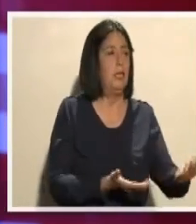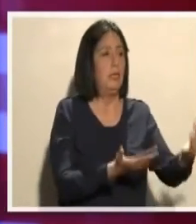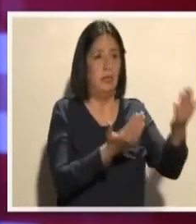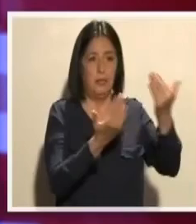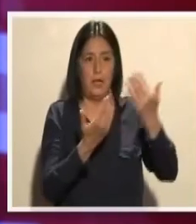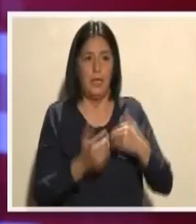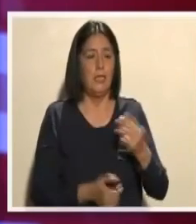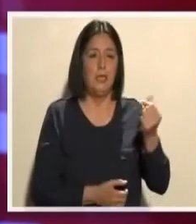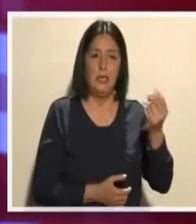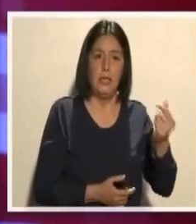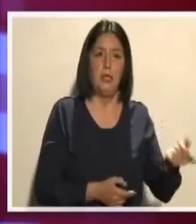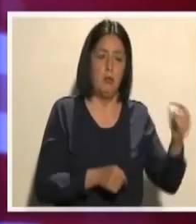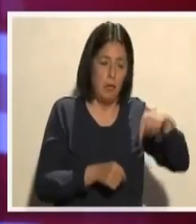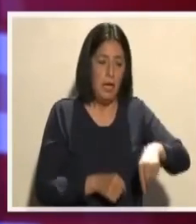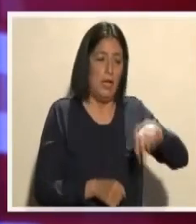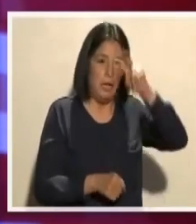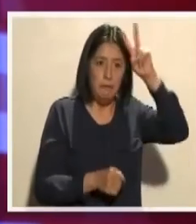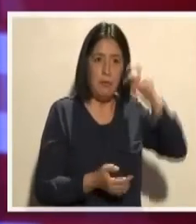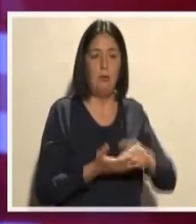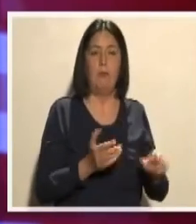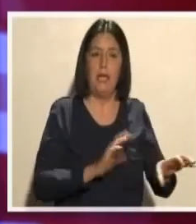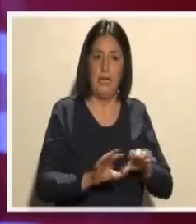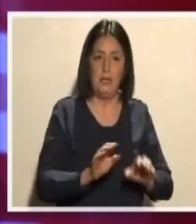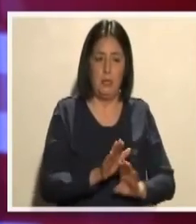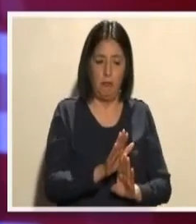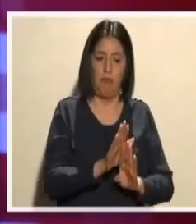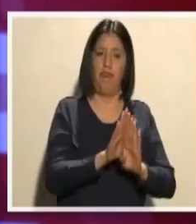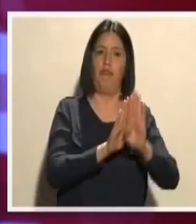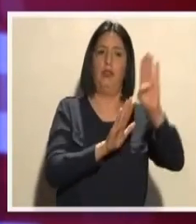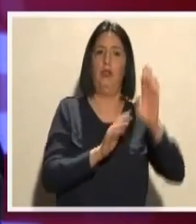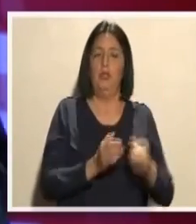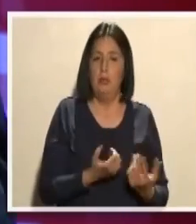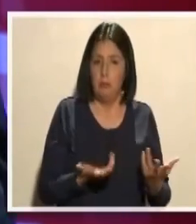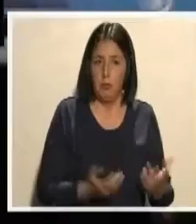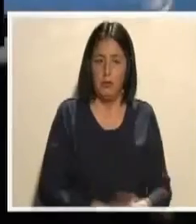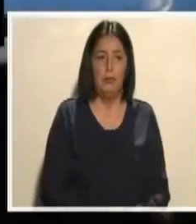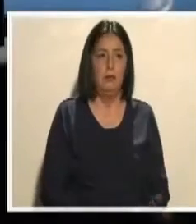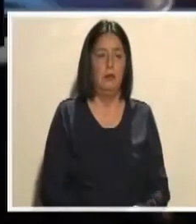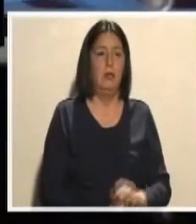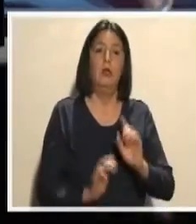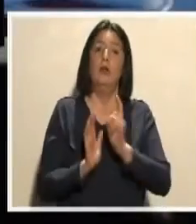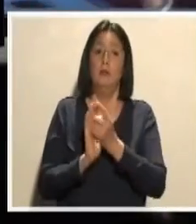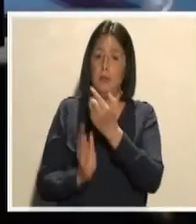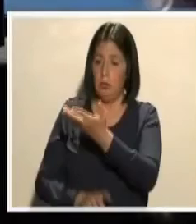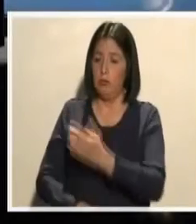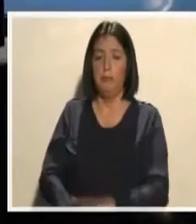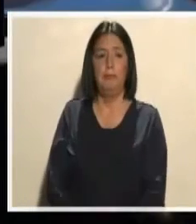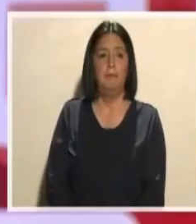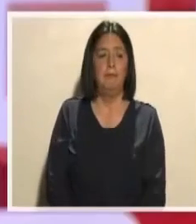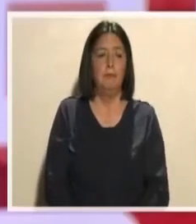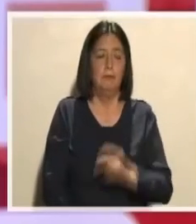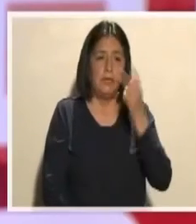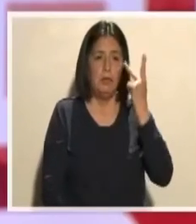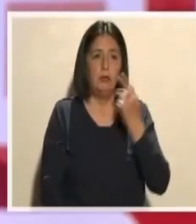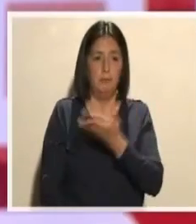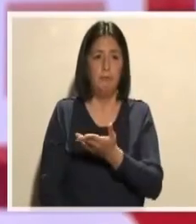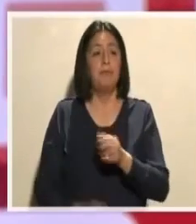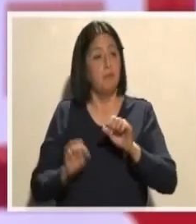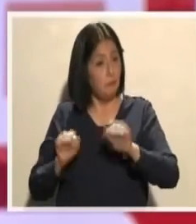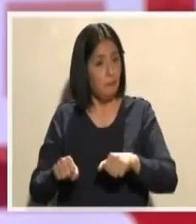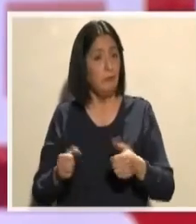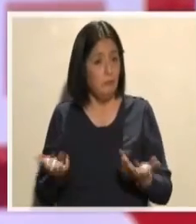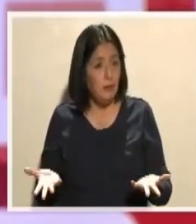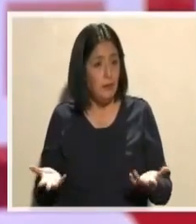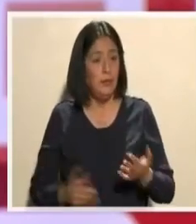al Perú para desarrollar nuestro gran potencial. Un minuto, señora Fujimori. Efectivamente,